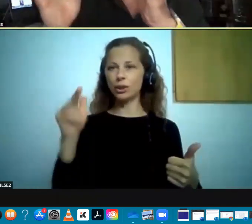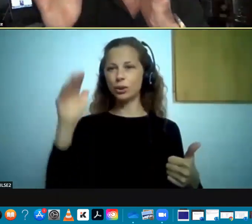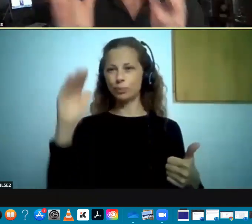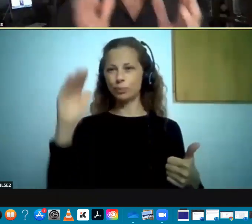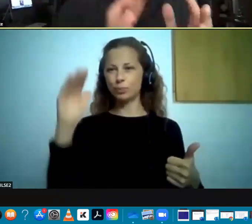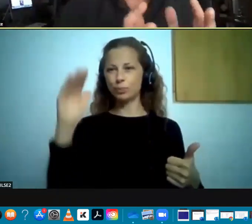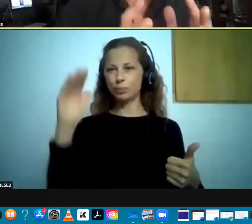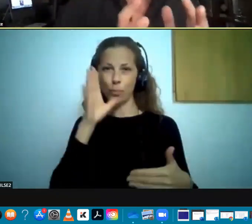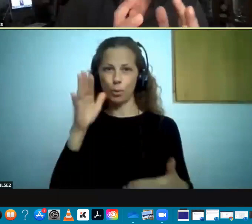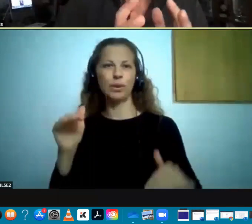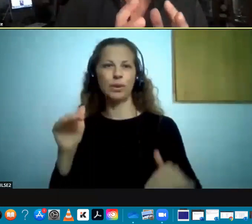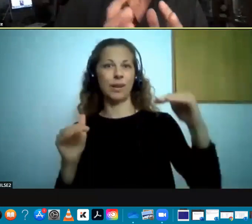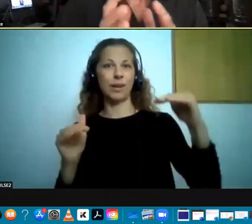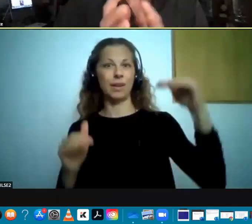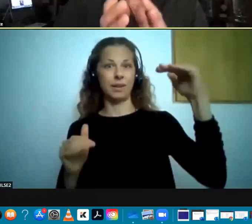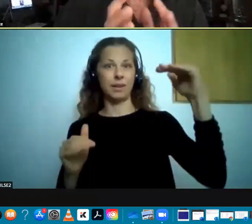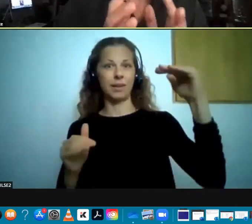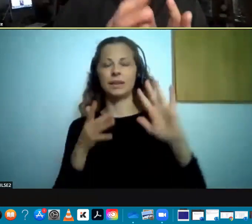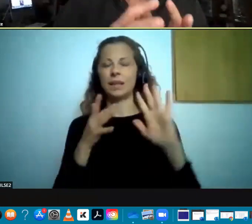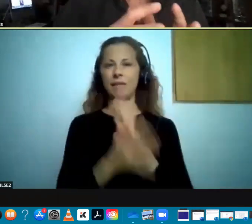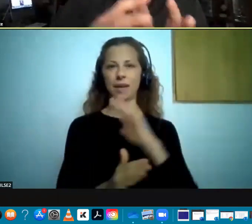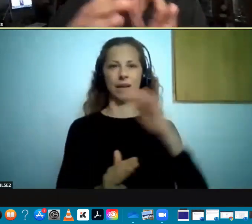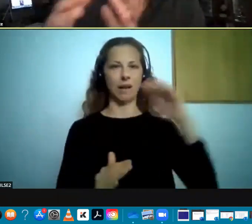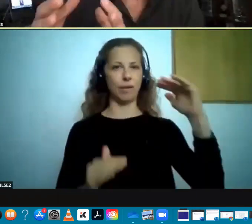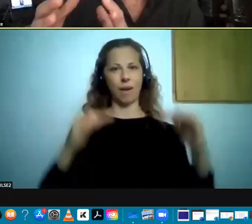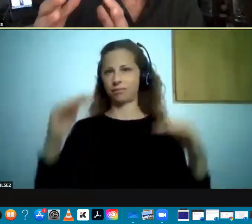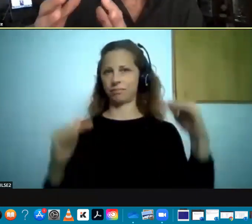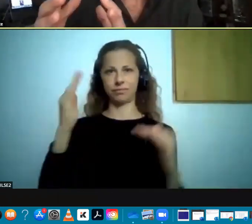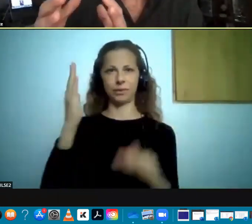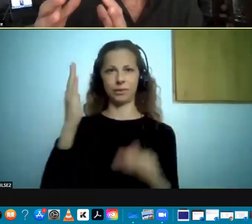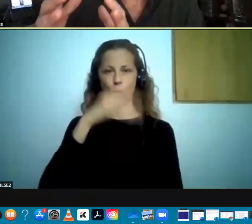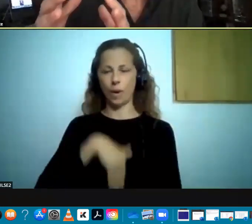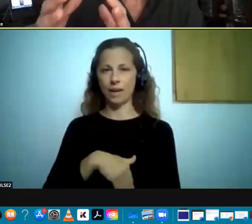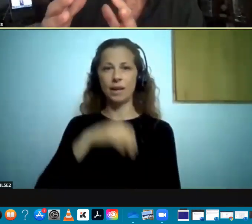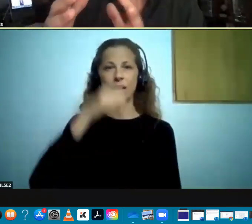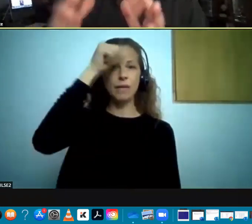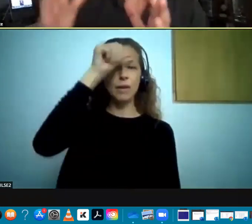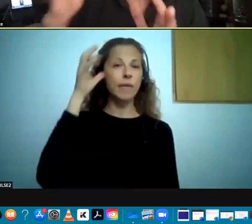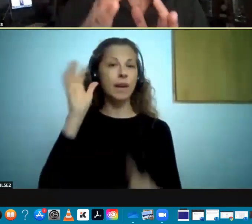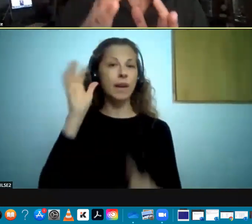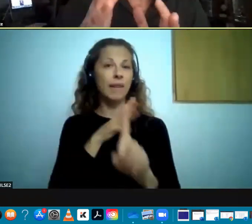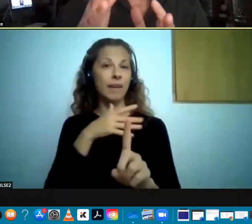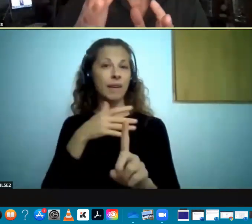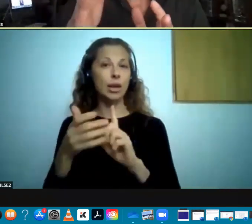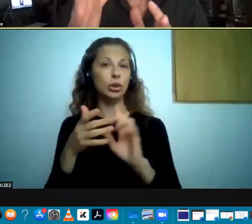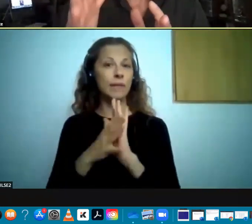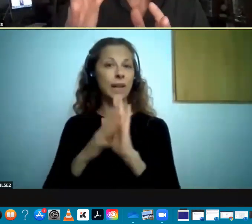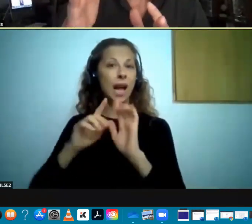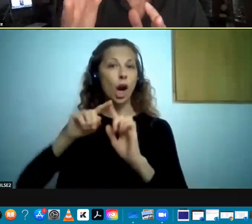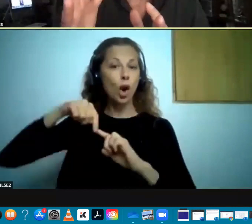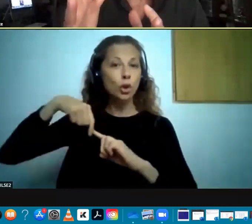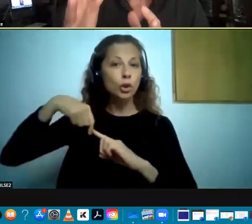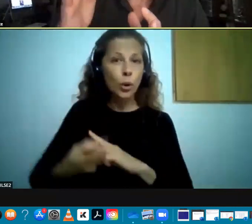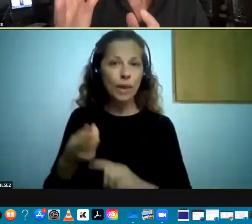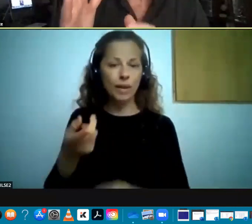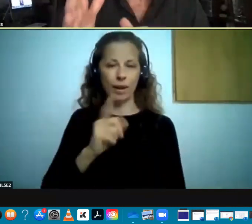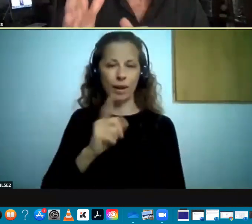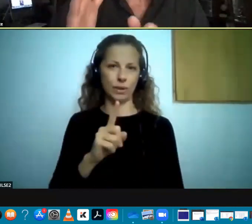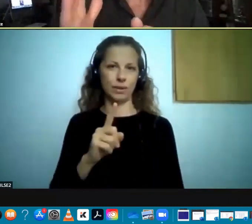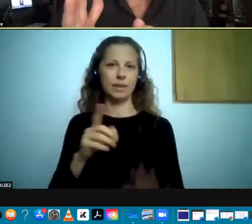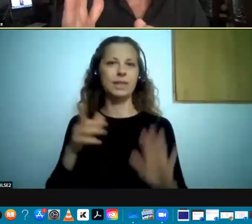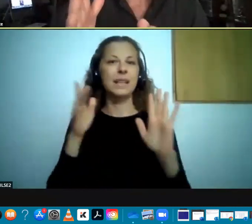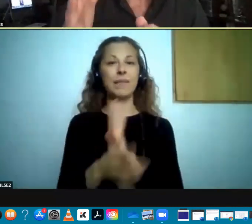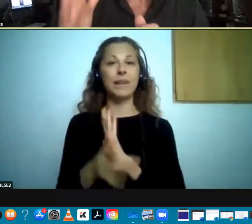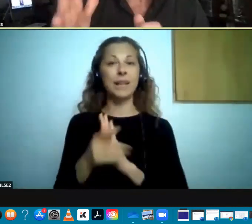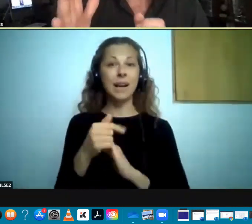construcción inclinada de la desigualdad, la violencia de género no es una consecuencia, sino que es un pivote necesario para